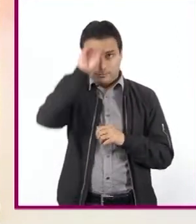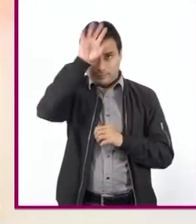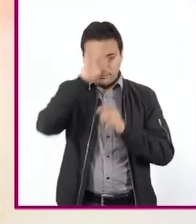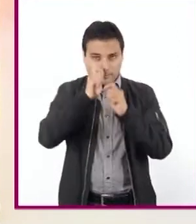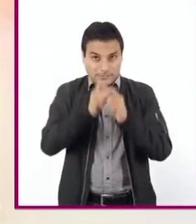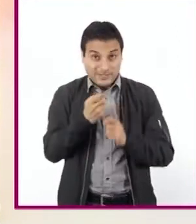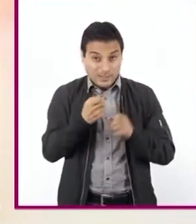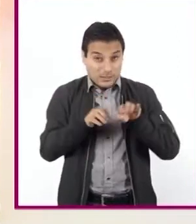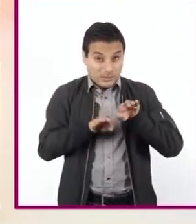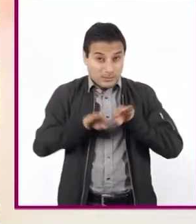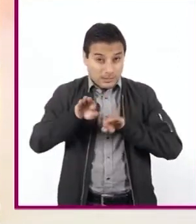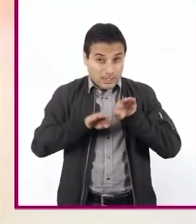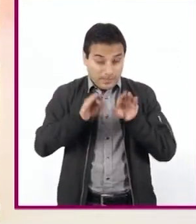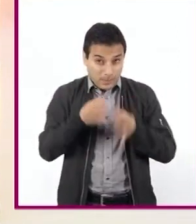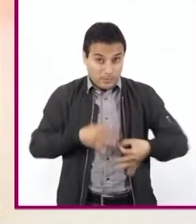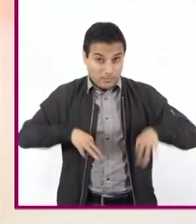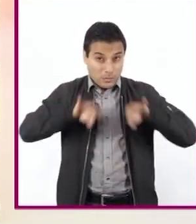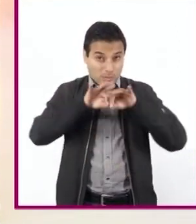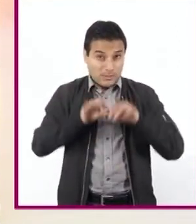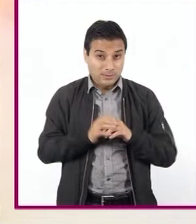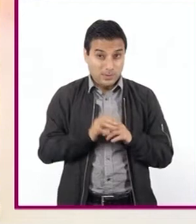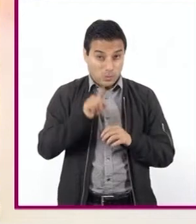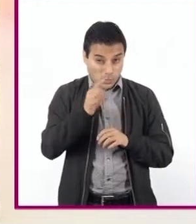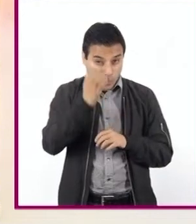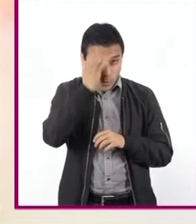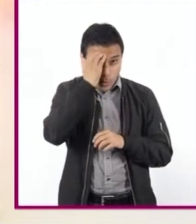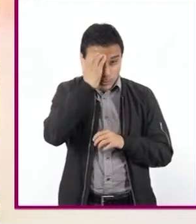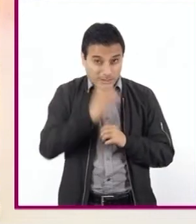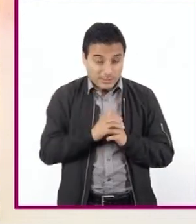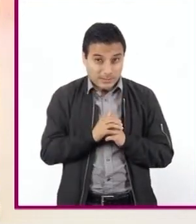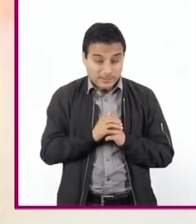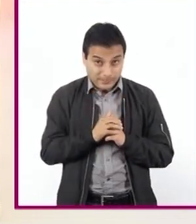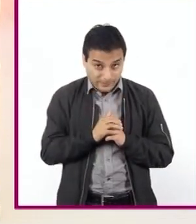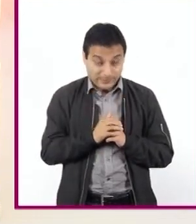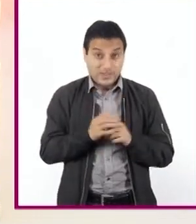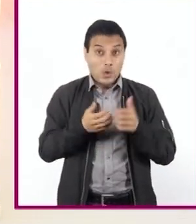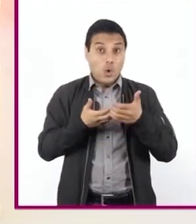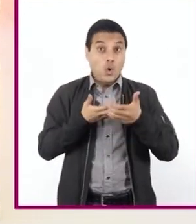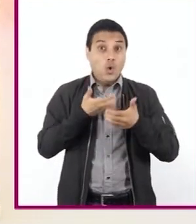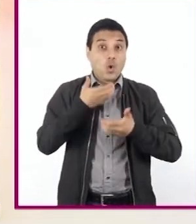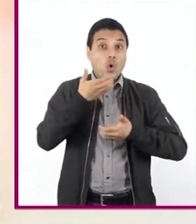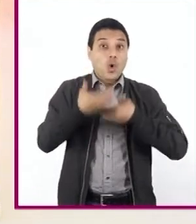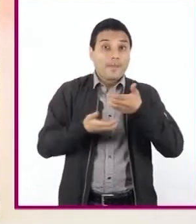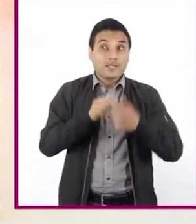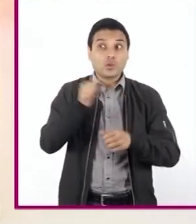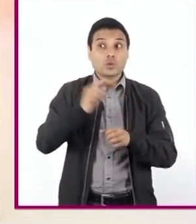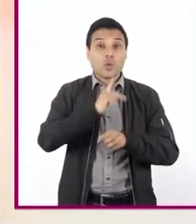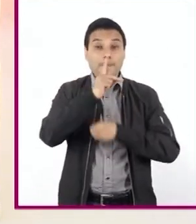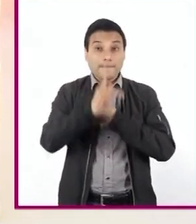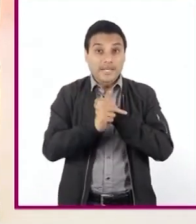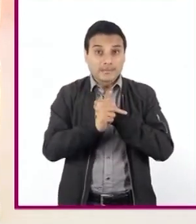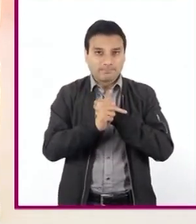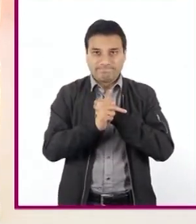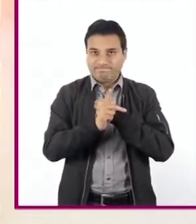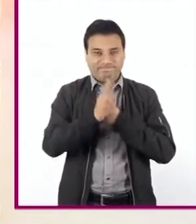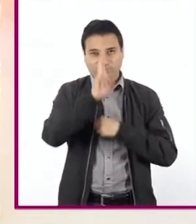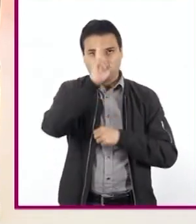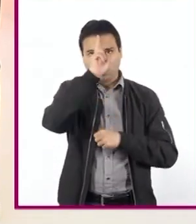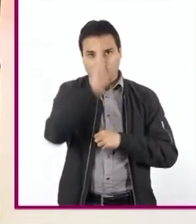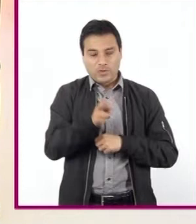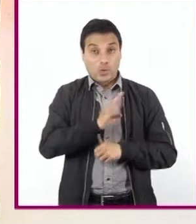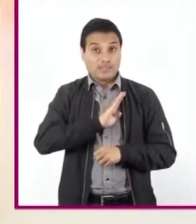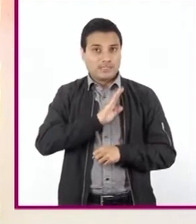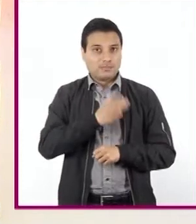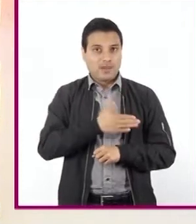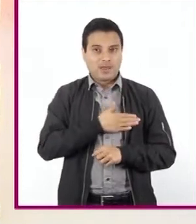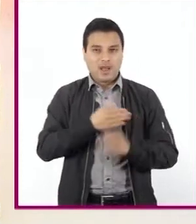actividad tan importante para España que incluso se llegó a prohibir el comercio con cualquier otro país europeo o de América? Es